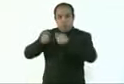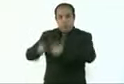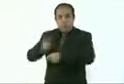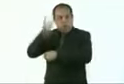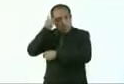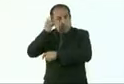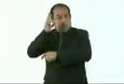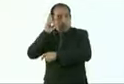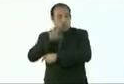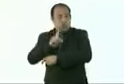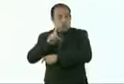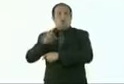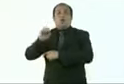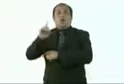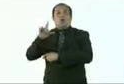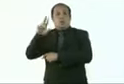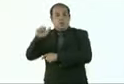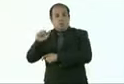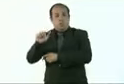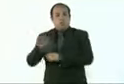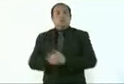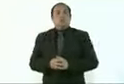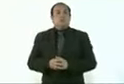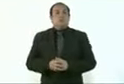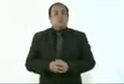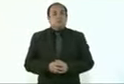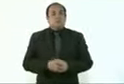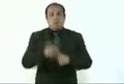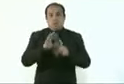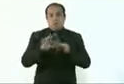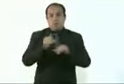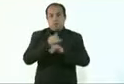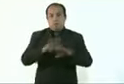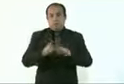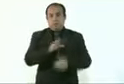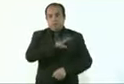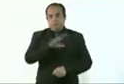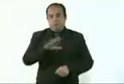antes de pasar a lo de vacunación, para los datos generales.